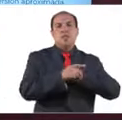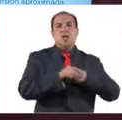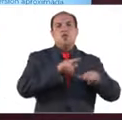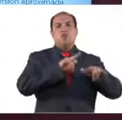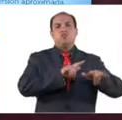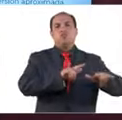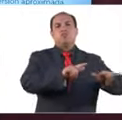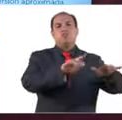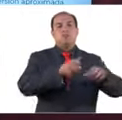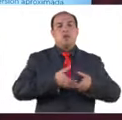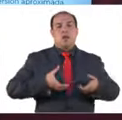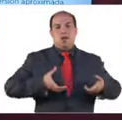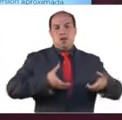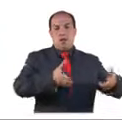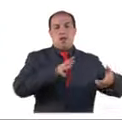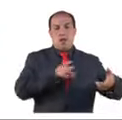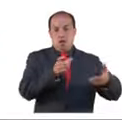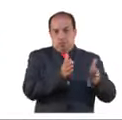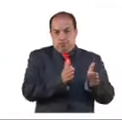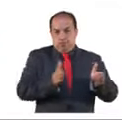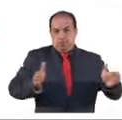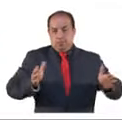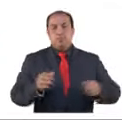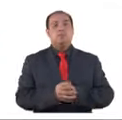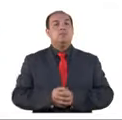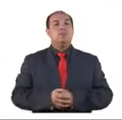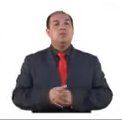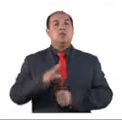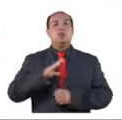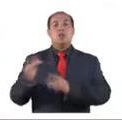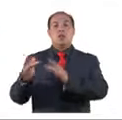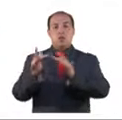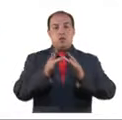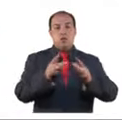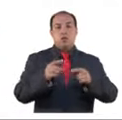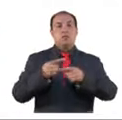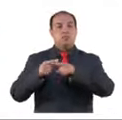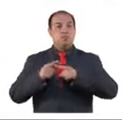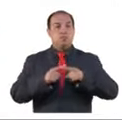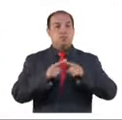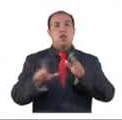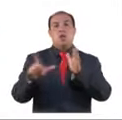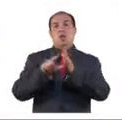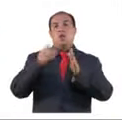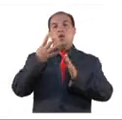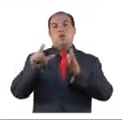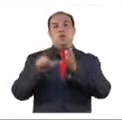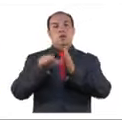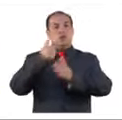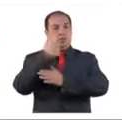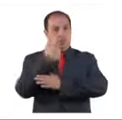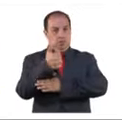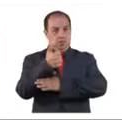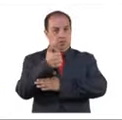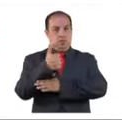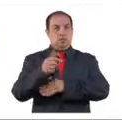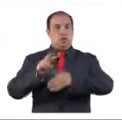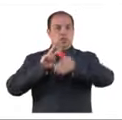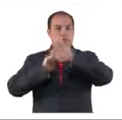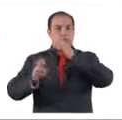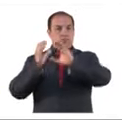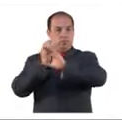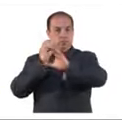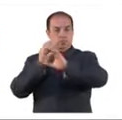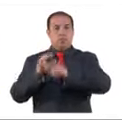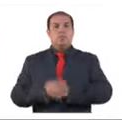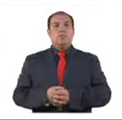ancha, y en contraste tiene importantes conexiones con la línea 4, línea 6 de trolebús, el carril